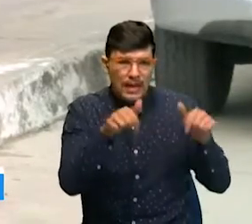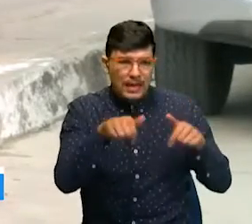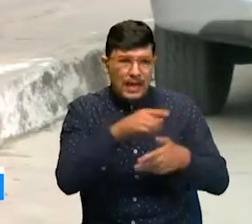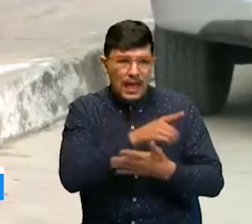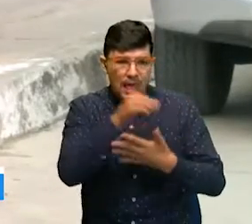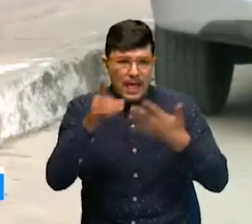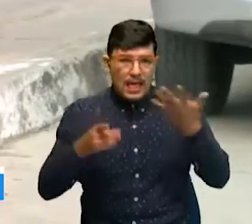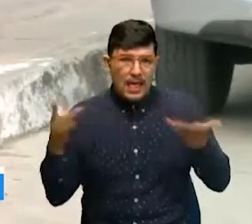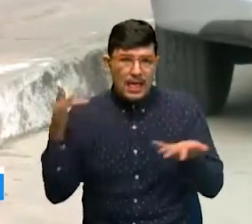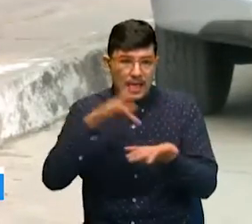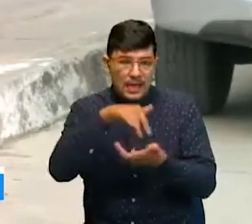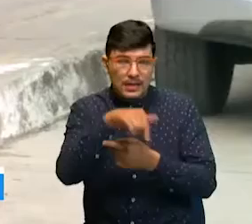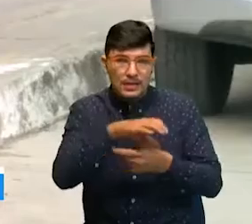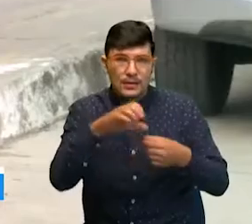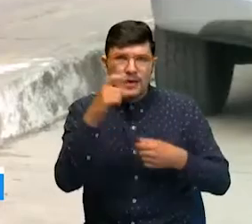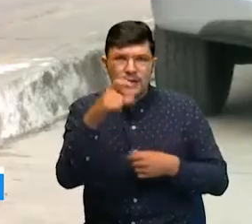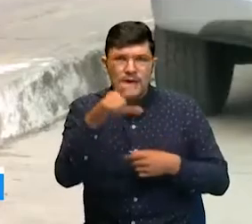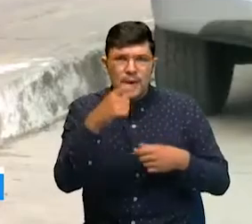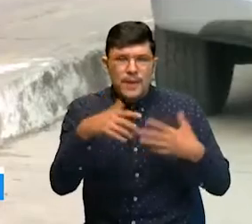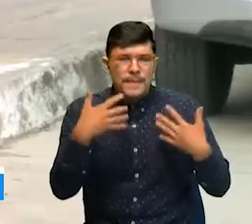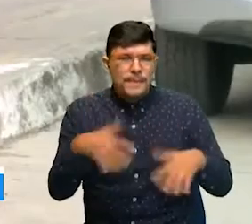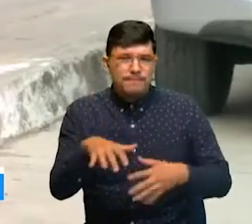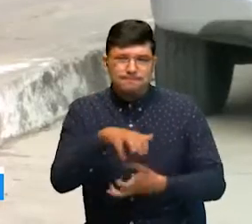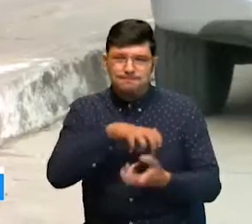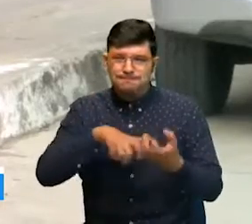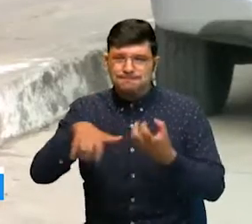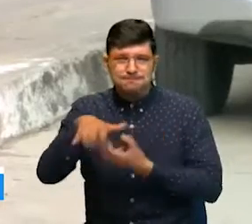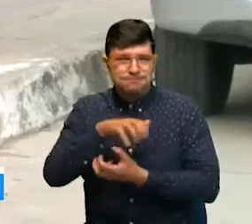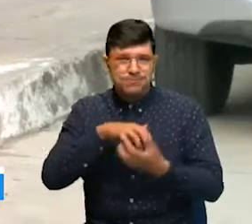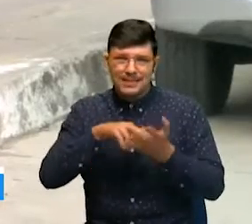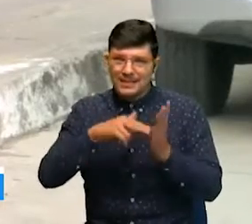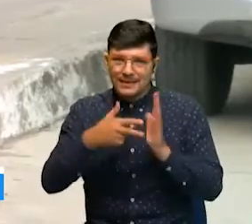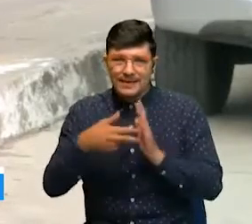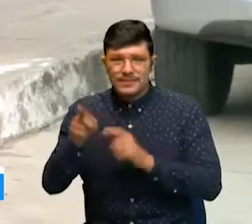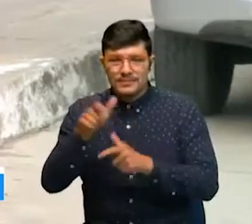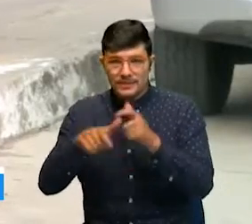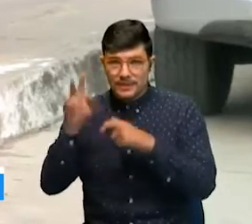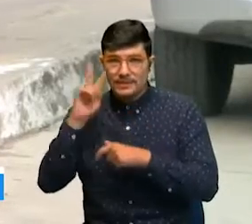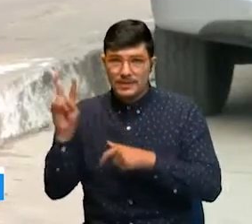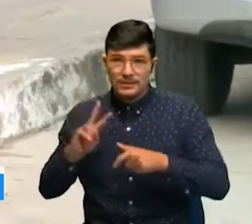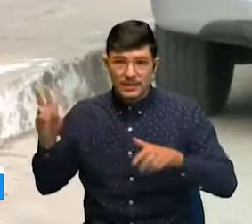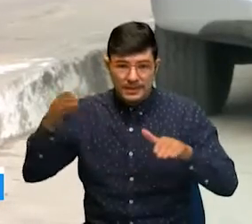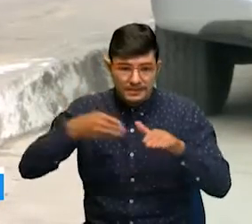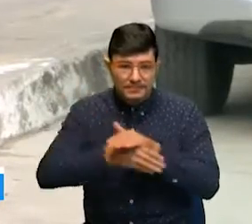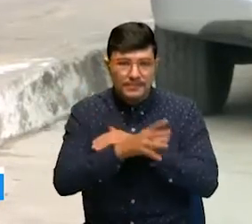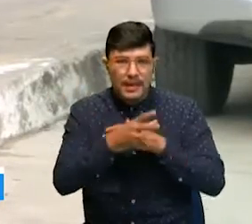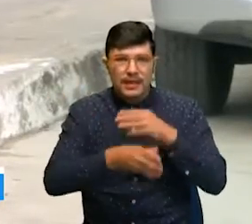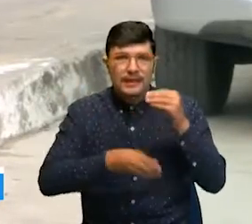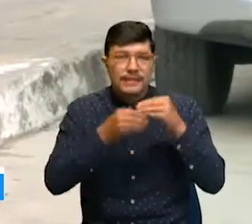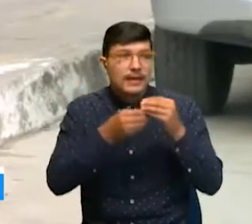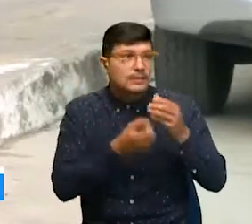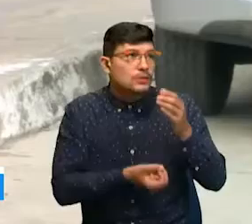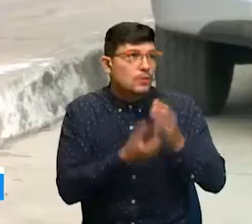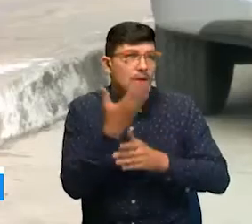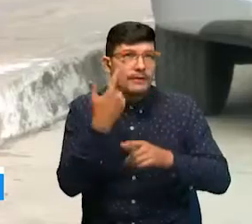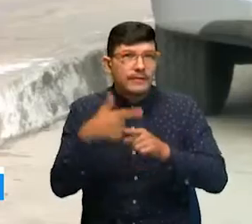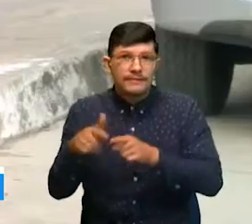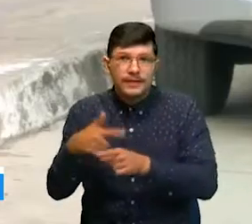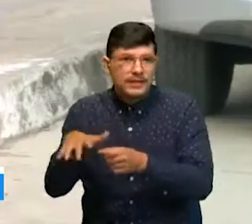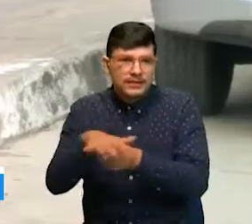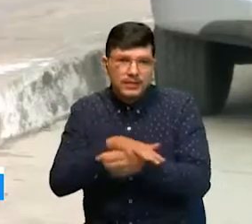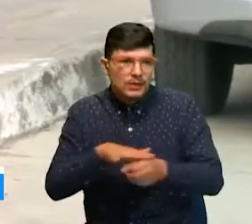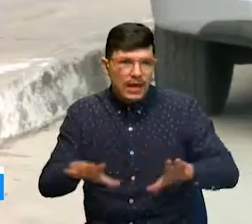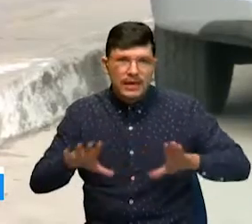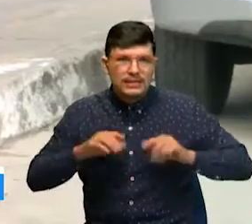zona de frontera tan convulsionada por todo lo que ha significado la migración venezolana y las nuevas situaciones que hay que